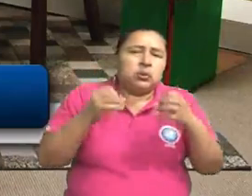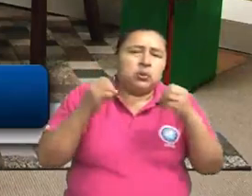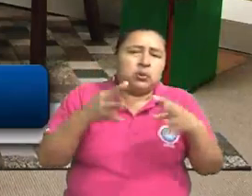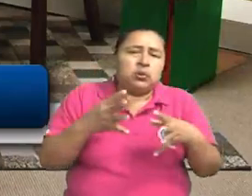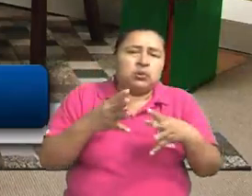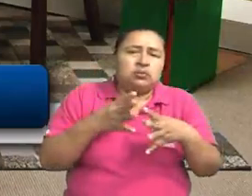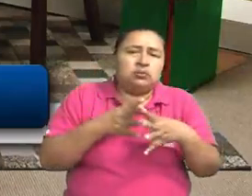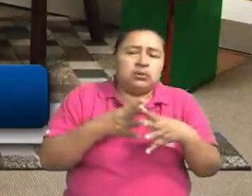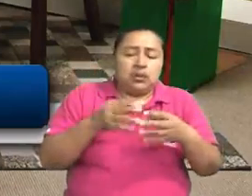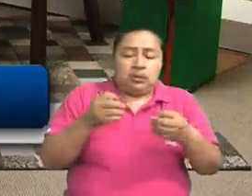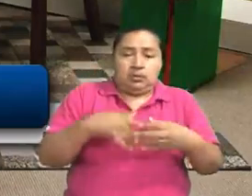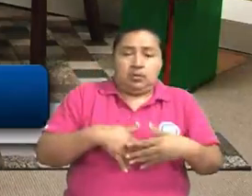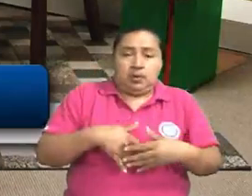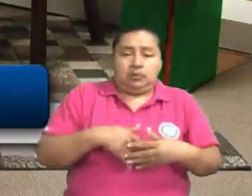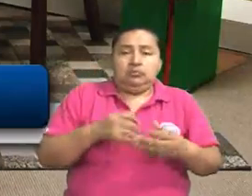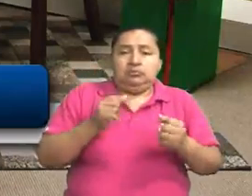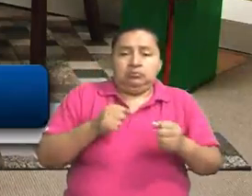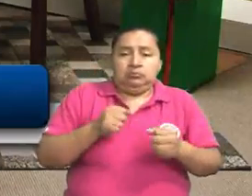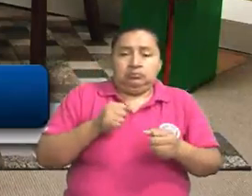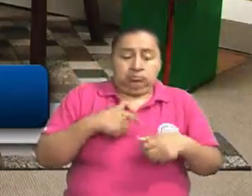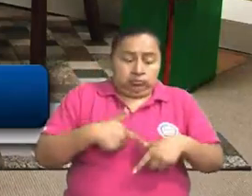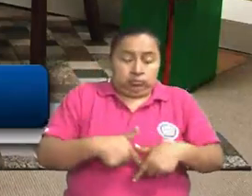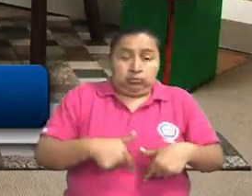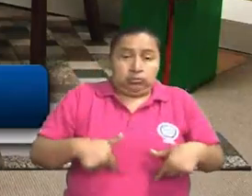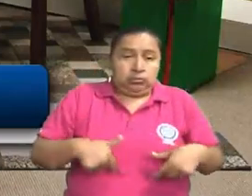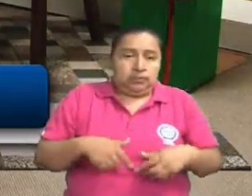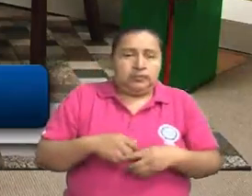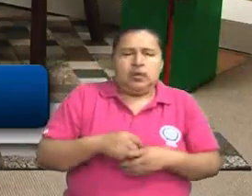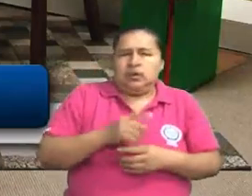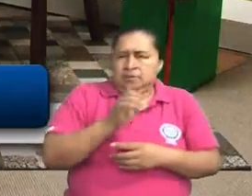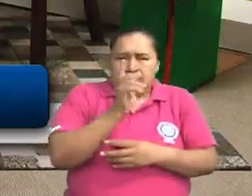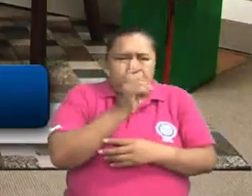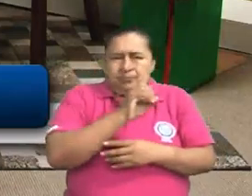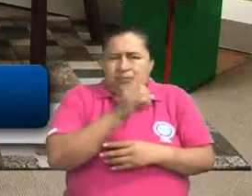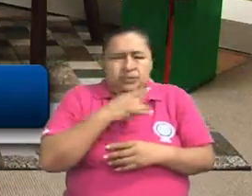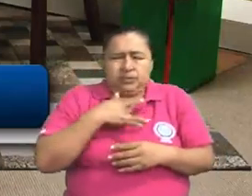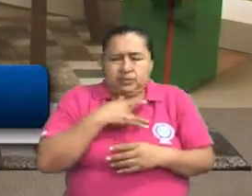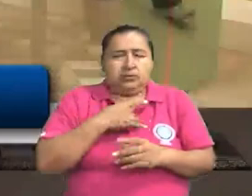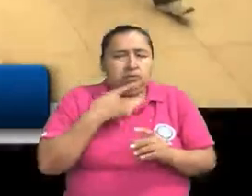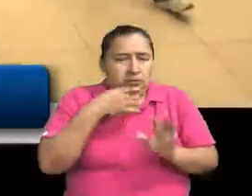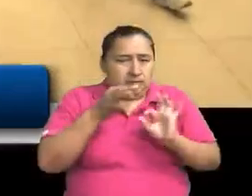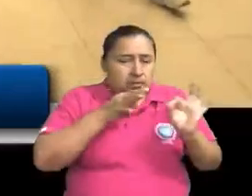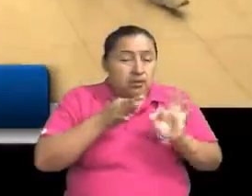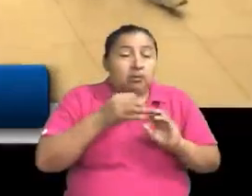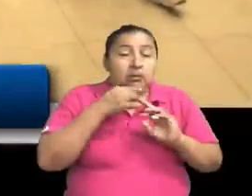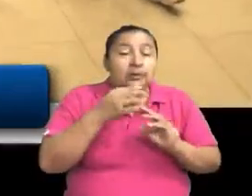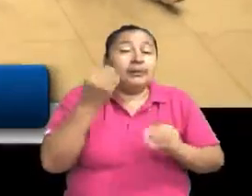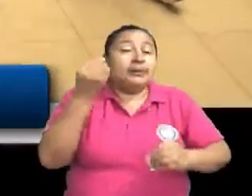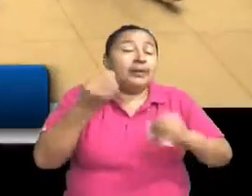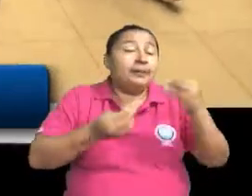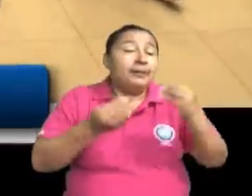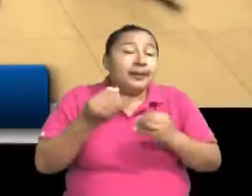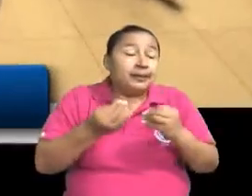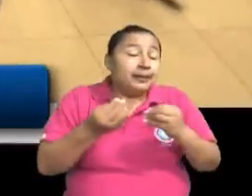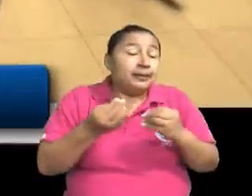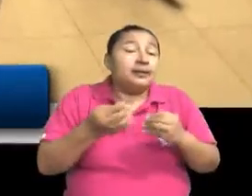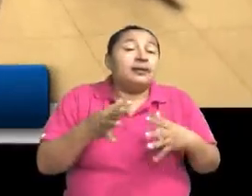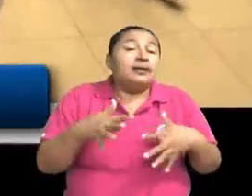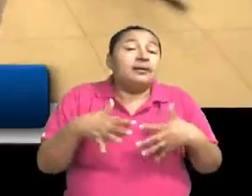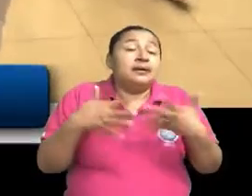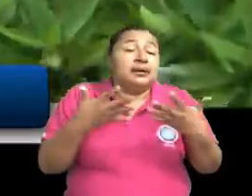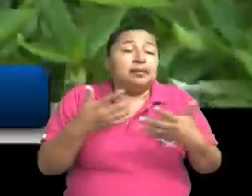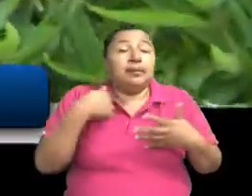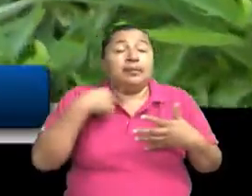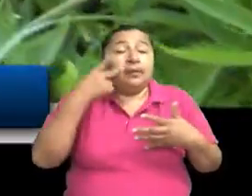estómago. ¿Se aplica en la parte del abdomen? No necesariamente, por eso te explicaba. Depende de lo